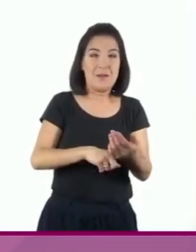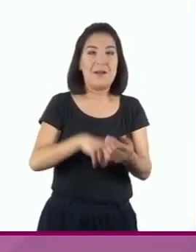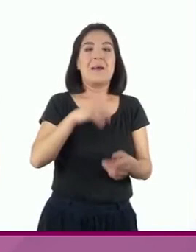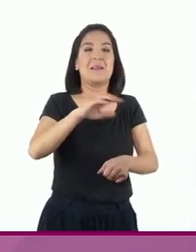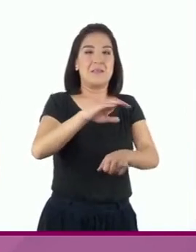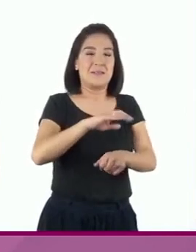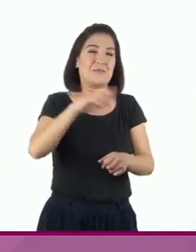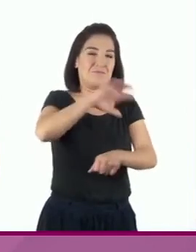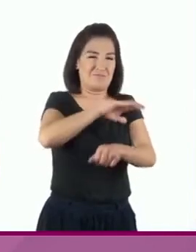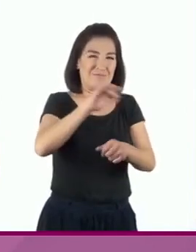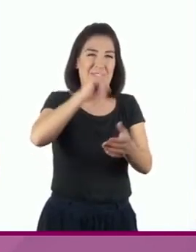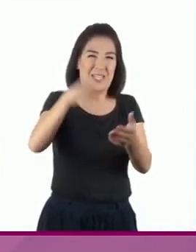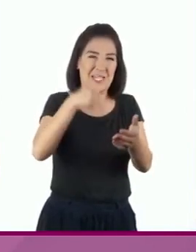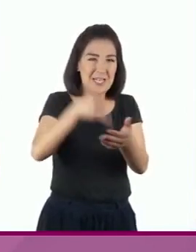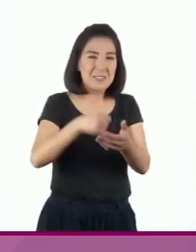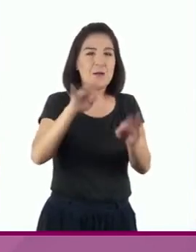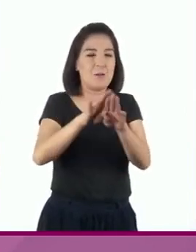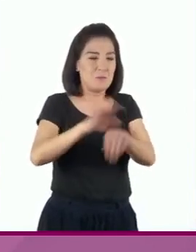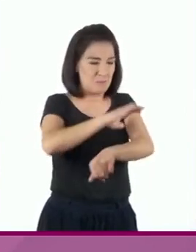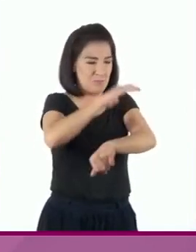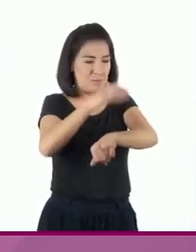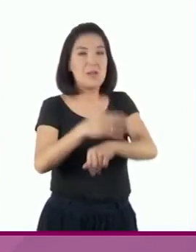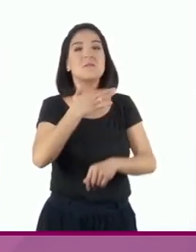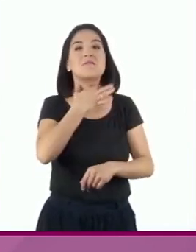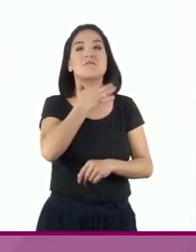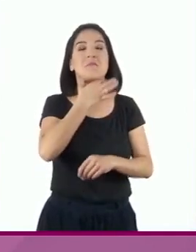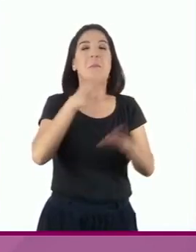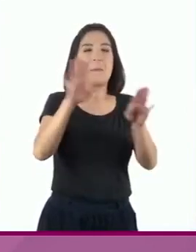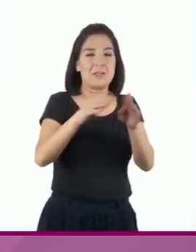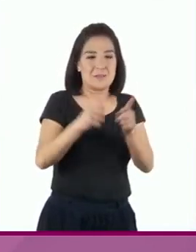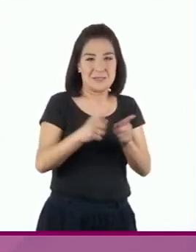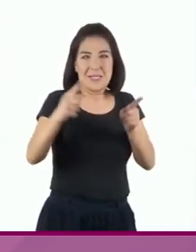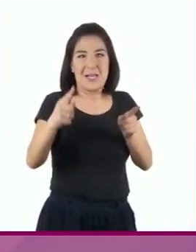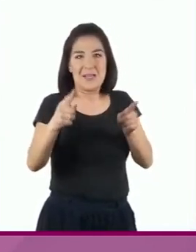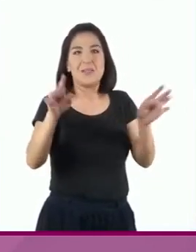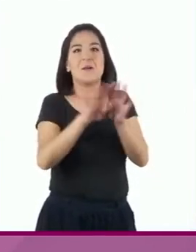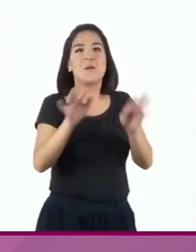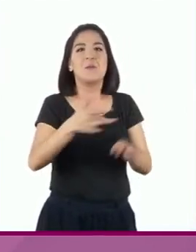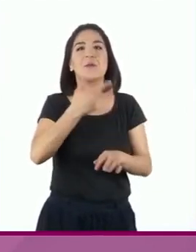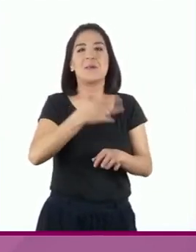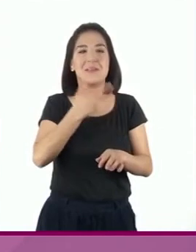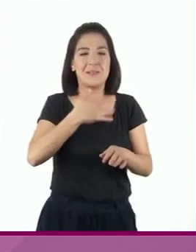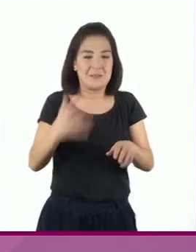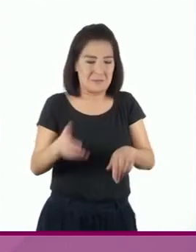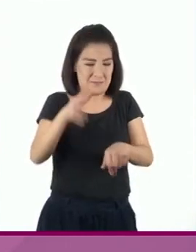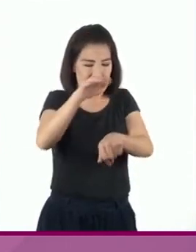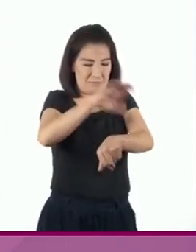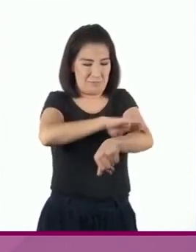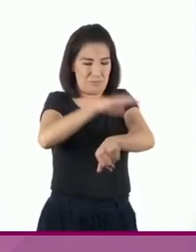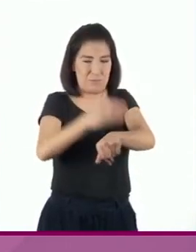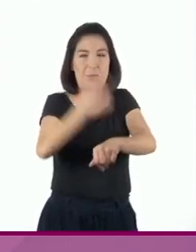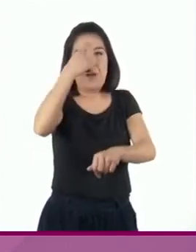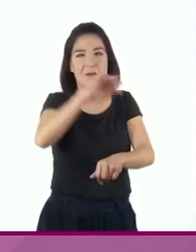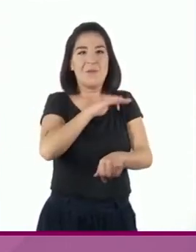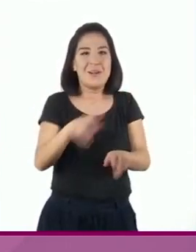tienen el cuello más corto y caparazones en forma de cúpula, ya que se alimentan de plantas que se encuentran